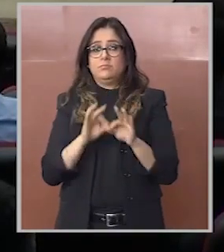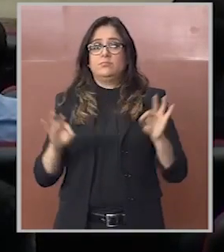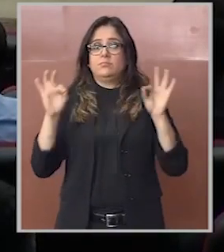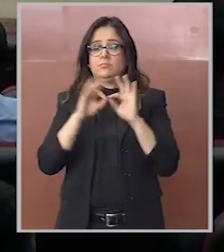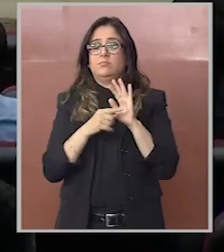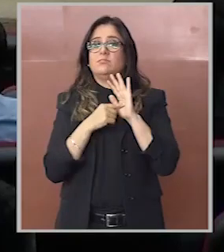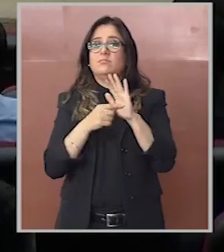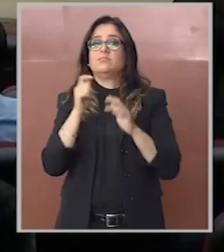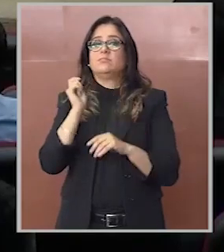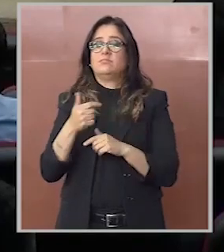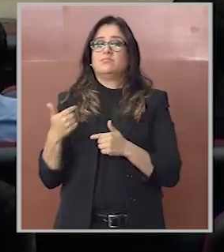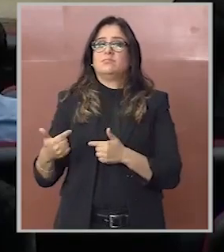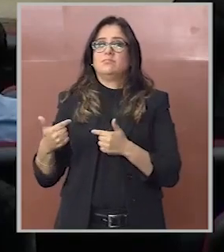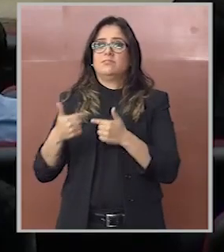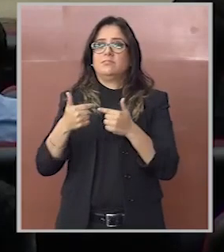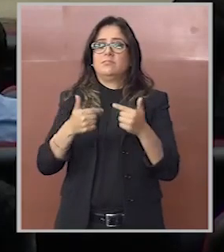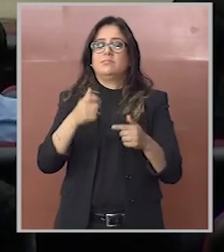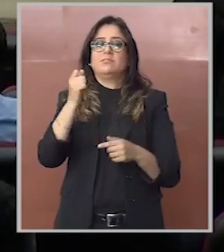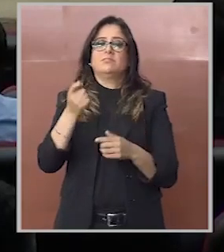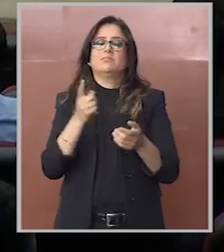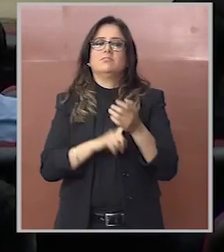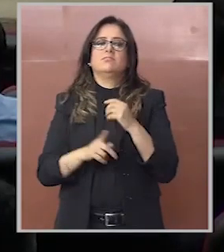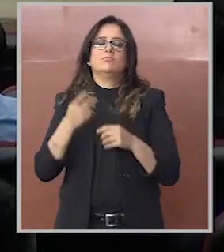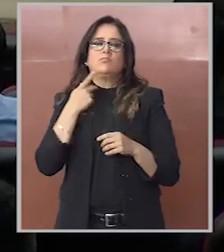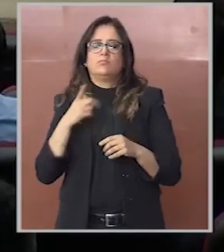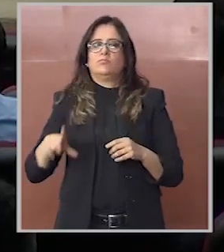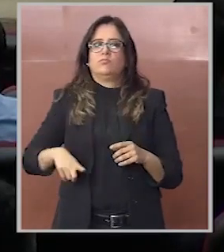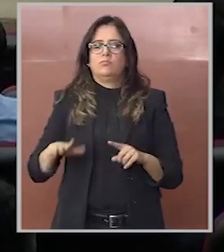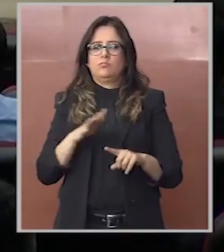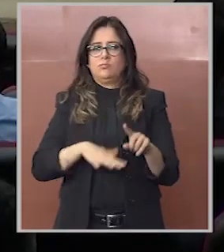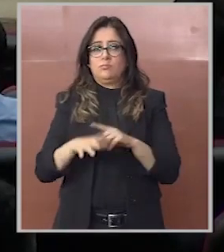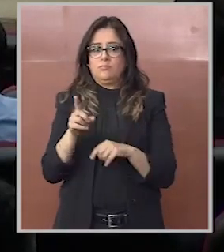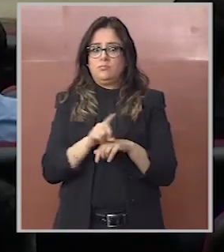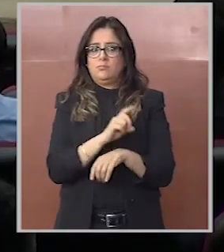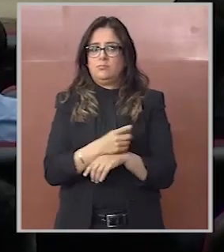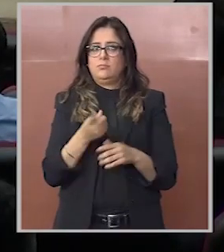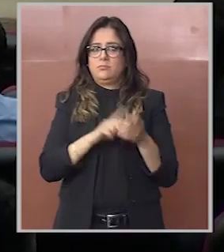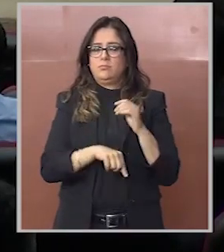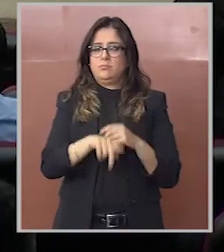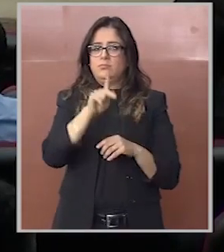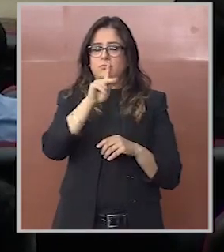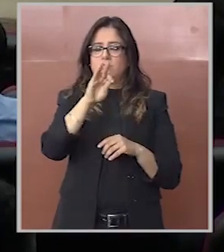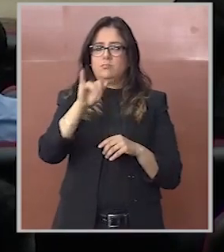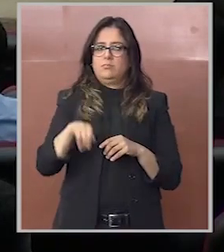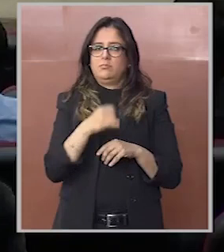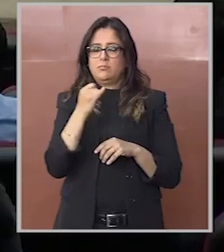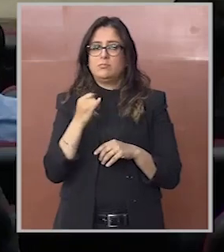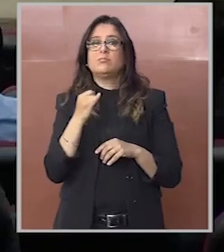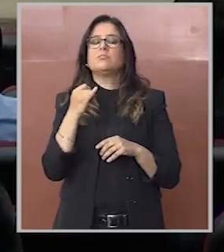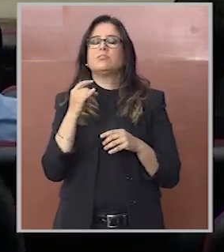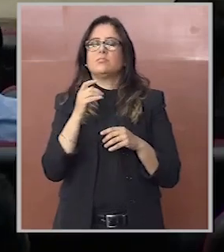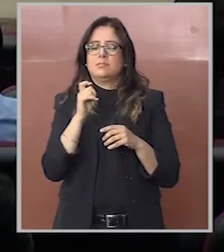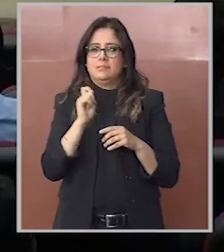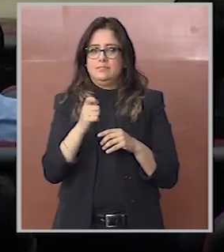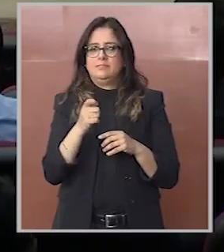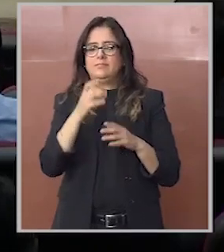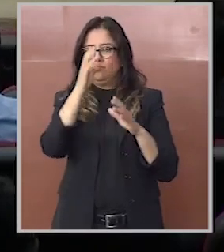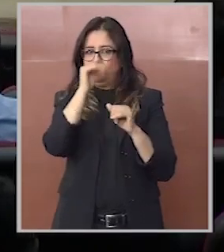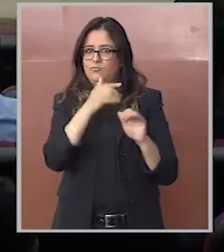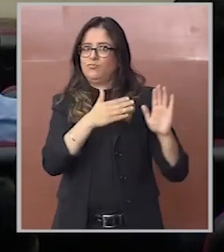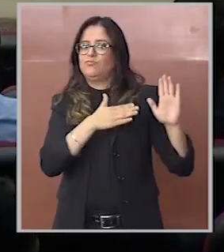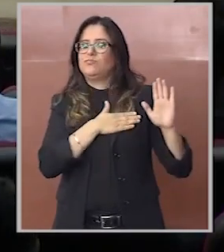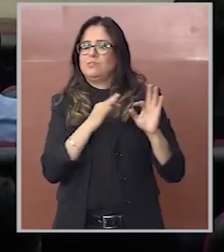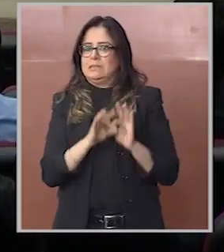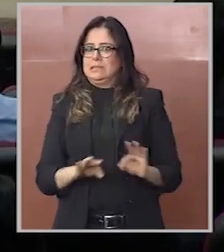desde el poder judicial de la federación un gran compromiso que tenemos y un encargo importante de la ministra presidenta Norma piña Hernández ha